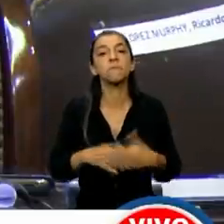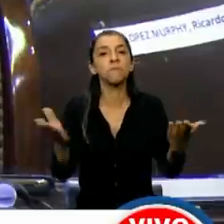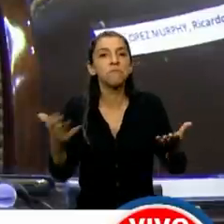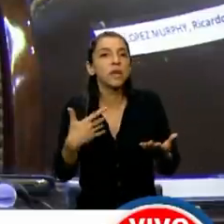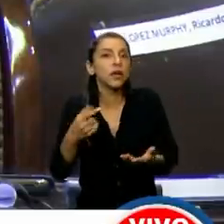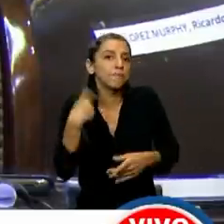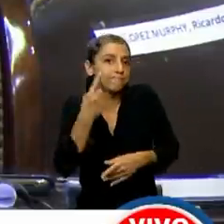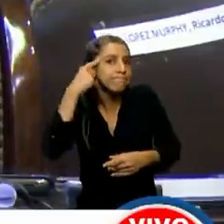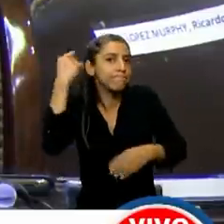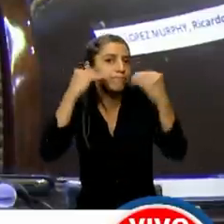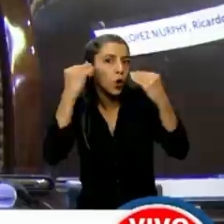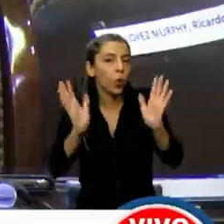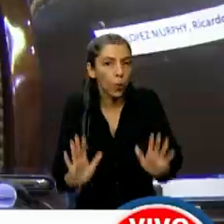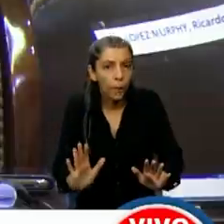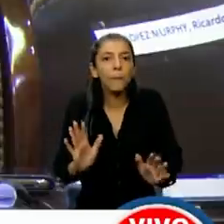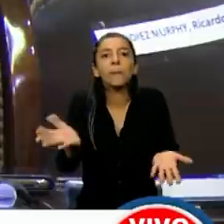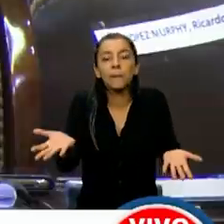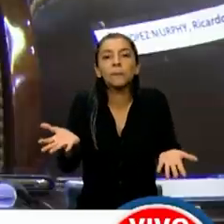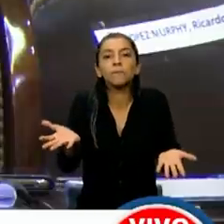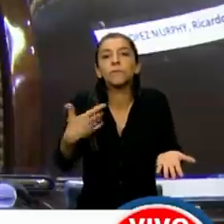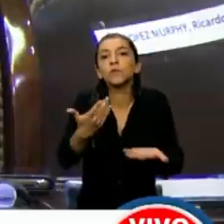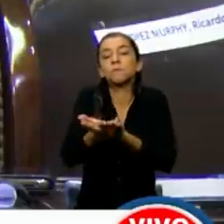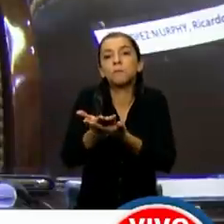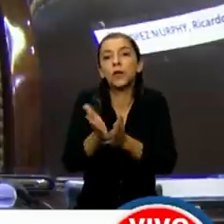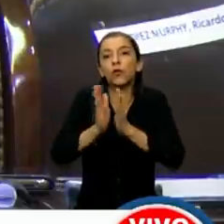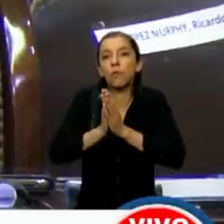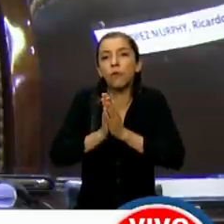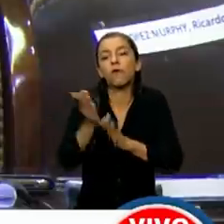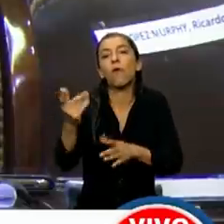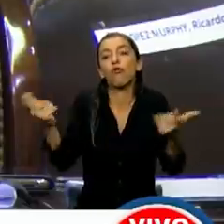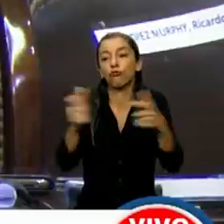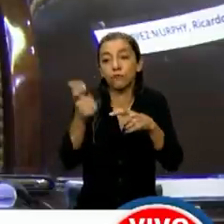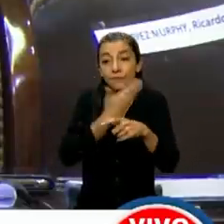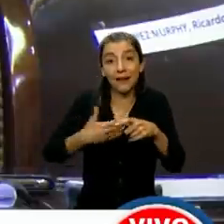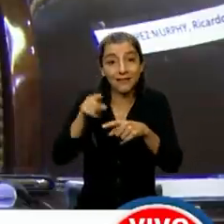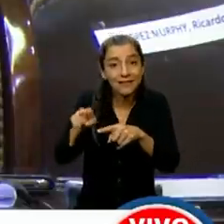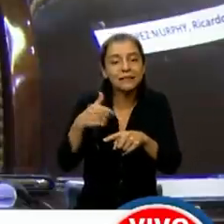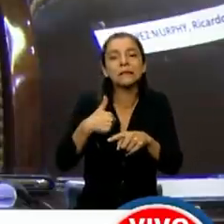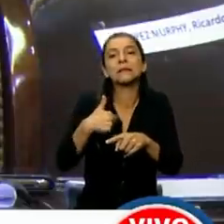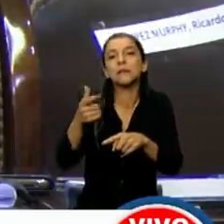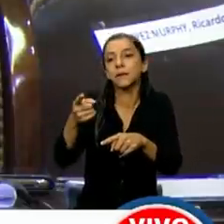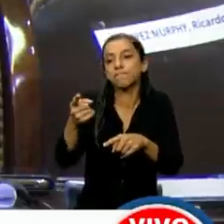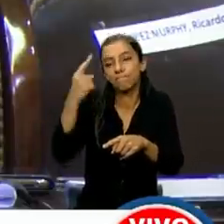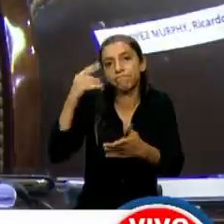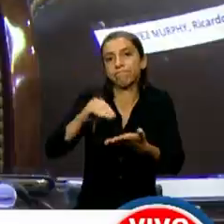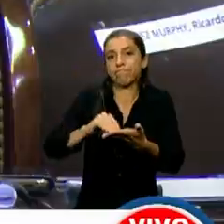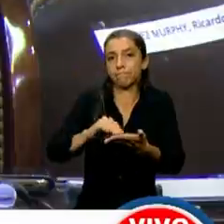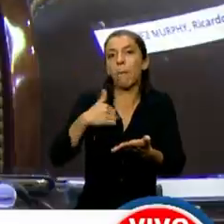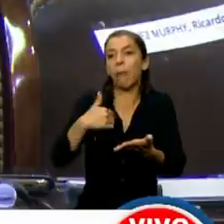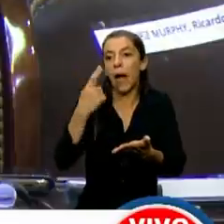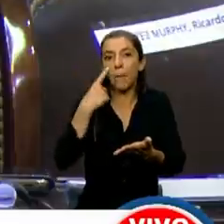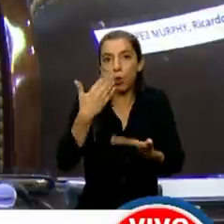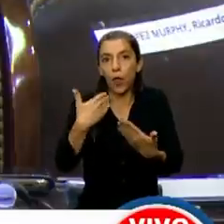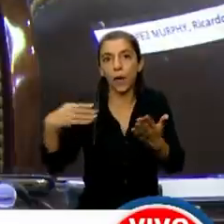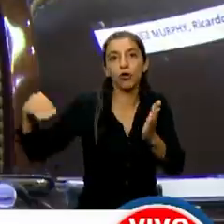parece muy preocupante esta situación les pido al al presidente de la comisión que tome en cuenta esto para ver se puede agregar